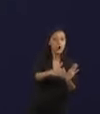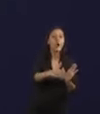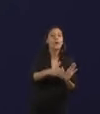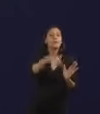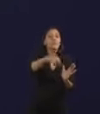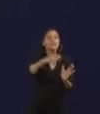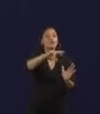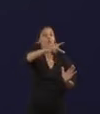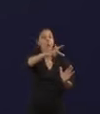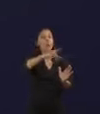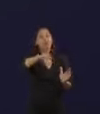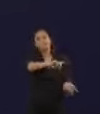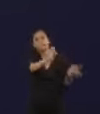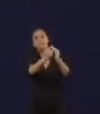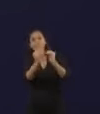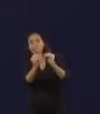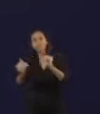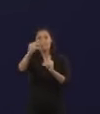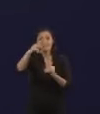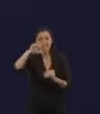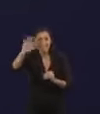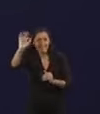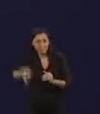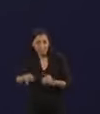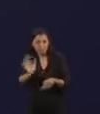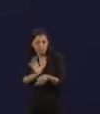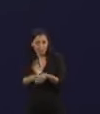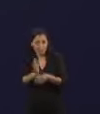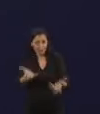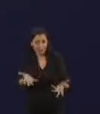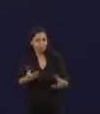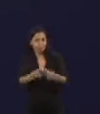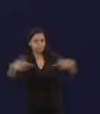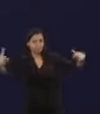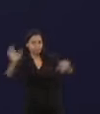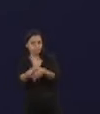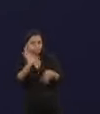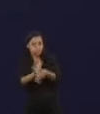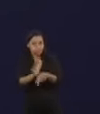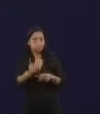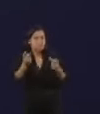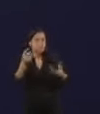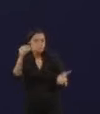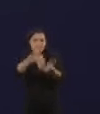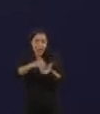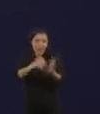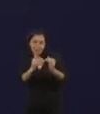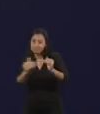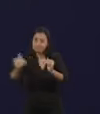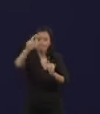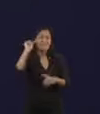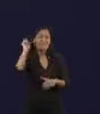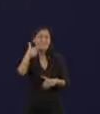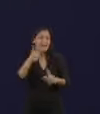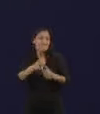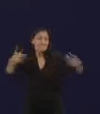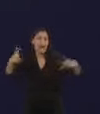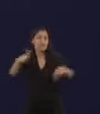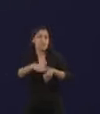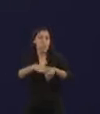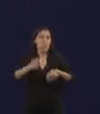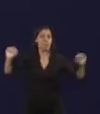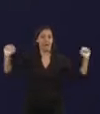a cerca de 70 lo que hace que en tamaño tamaño aumento de demanda de manera